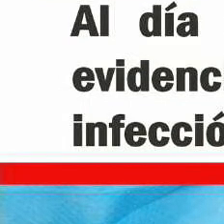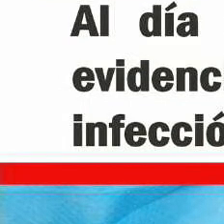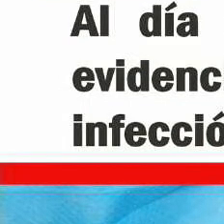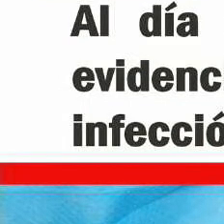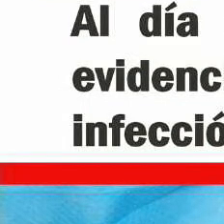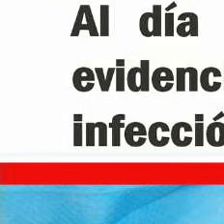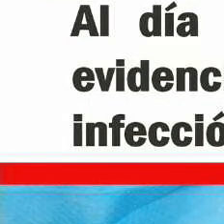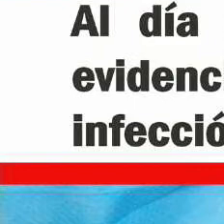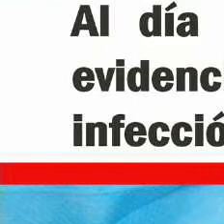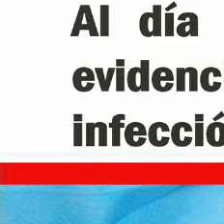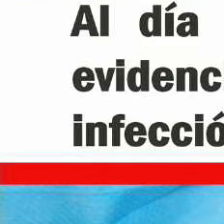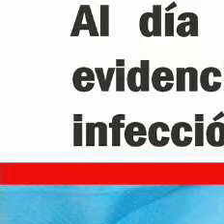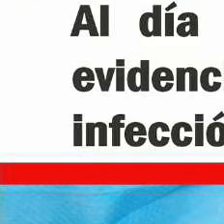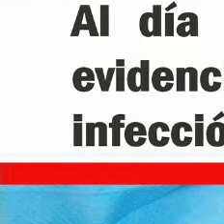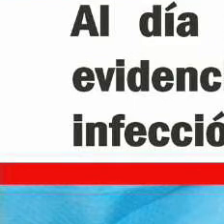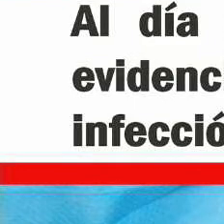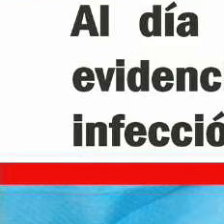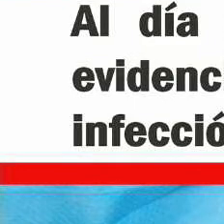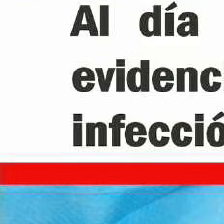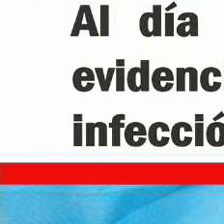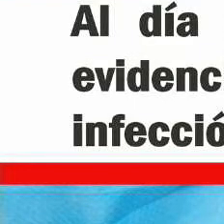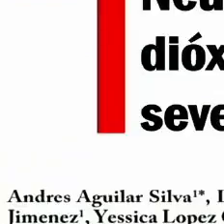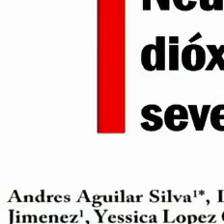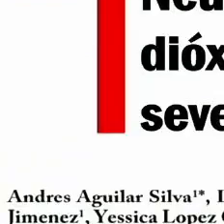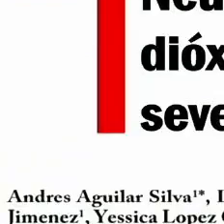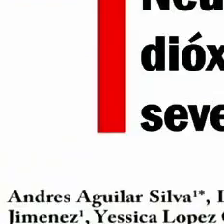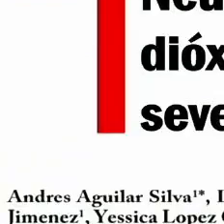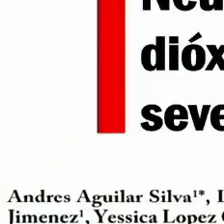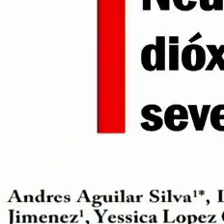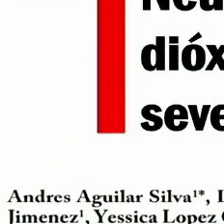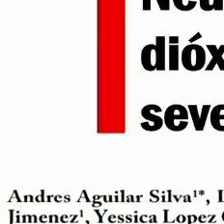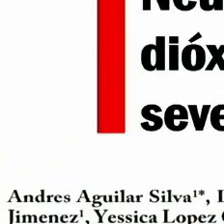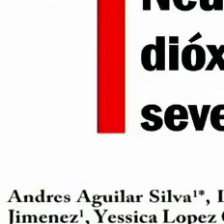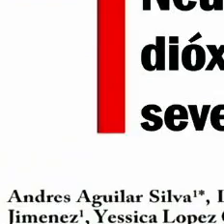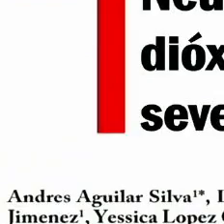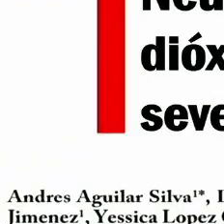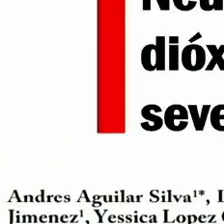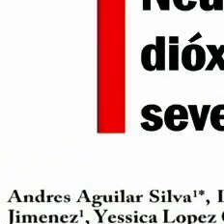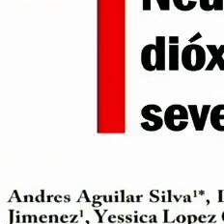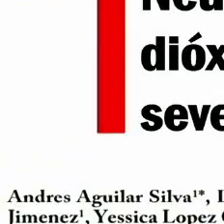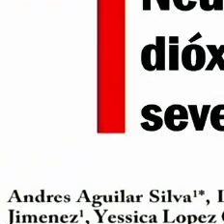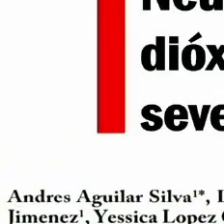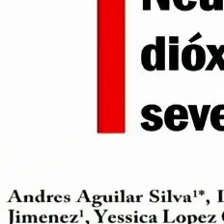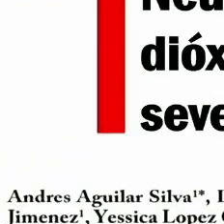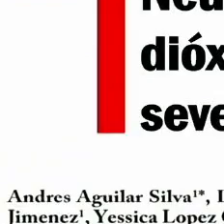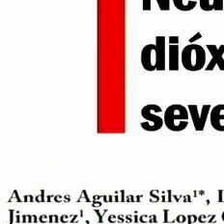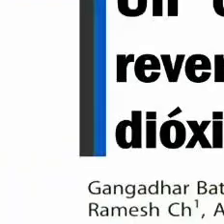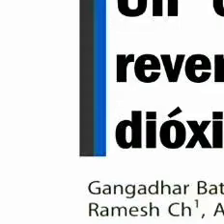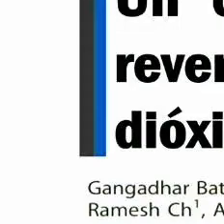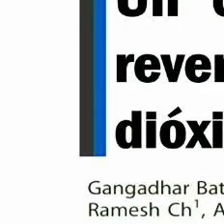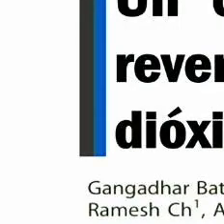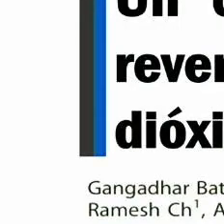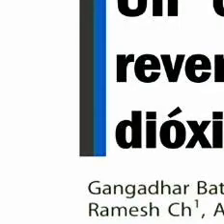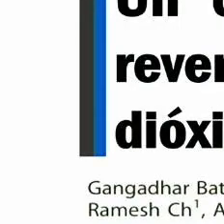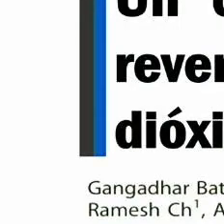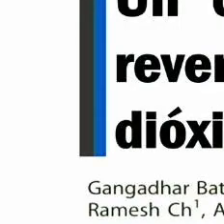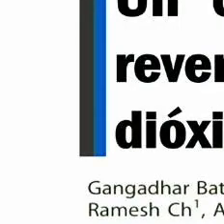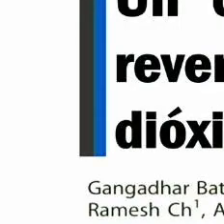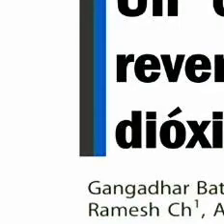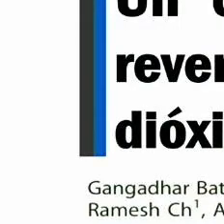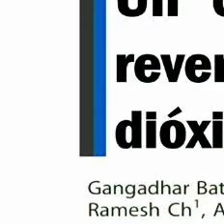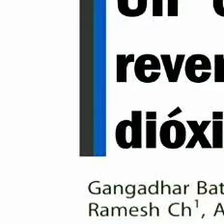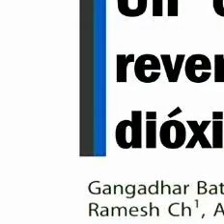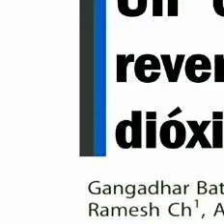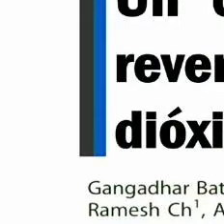de que el dióxido de cloro año de prevenir la infección aseguró que puede ocasionar daños gastrointestinales alteraciones cardíacas